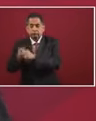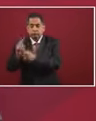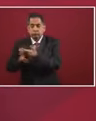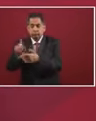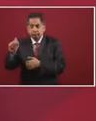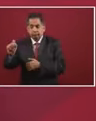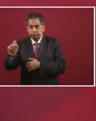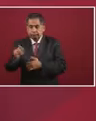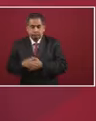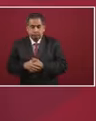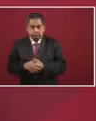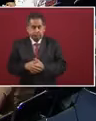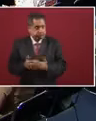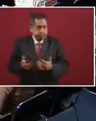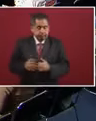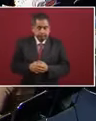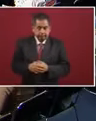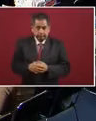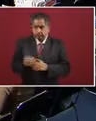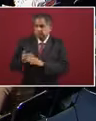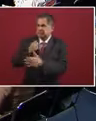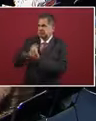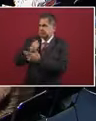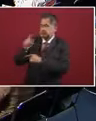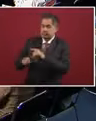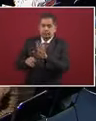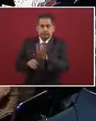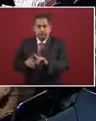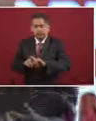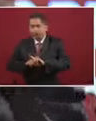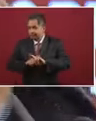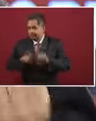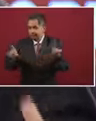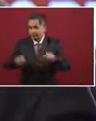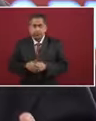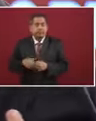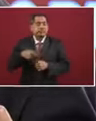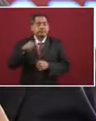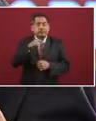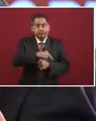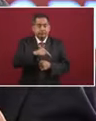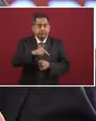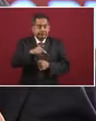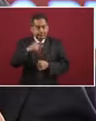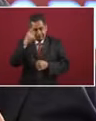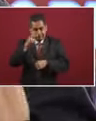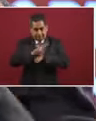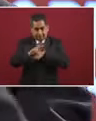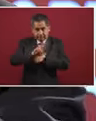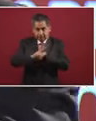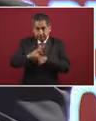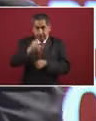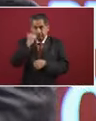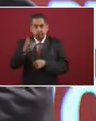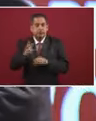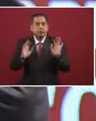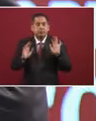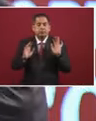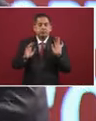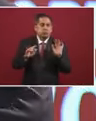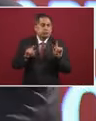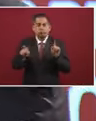2020. Es un hecho. En el caso de Venezuela se nos pedía que contradijéramos la doctrina Estrada y que México